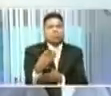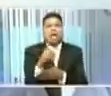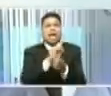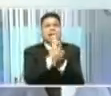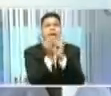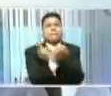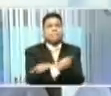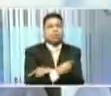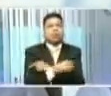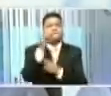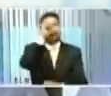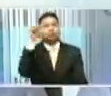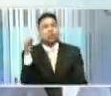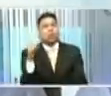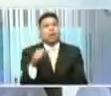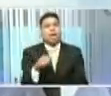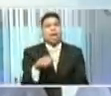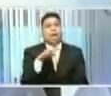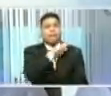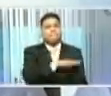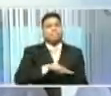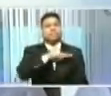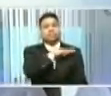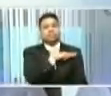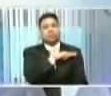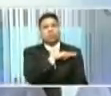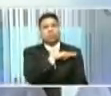Y ahí va, mira, rumbo a ser un profesional de la